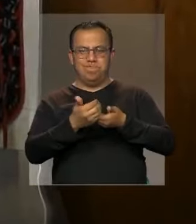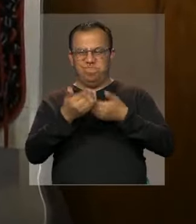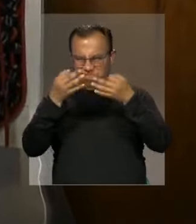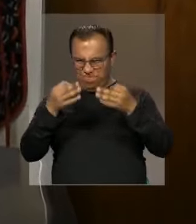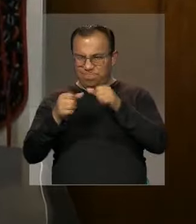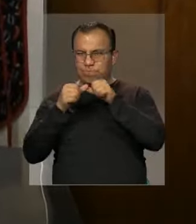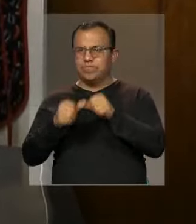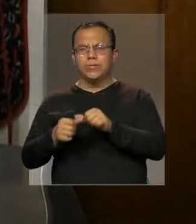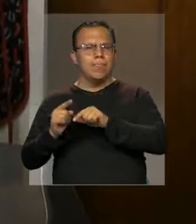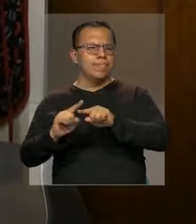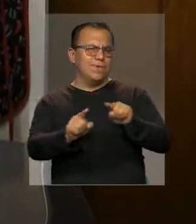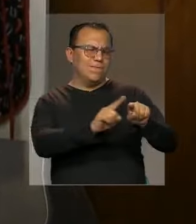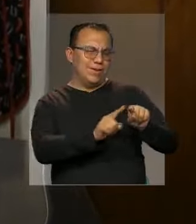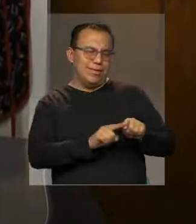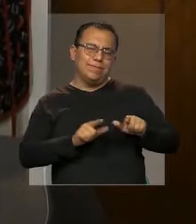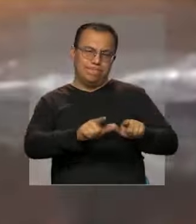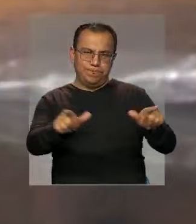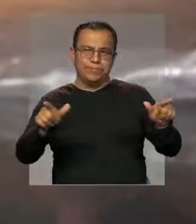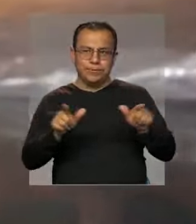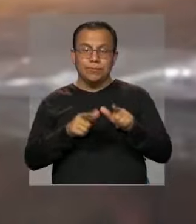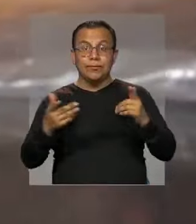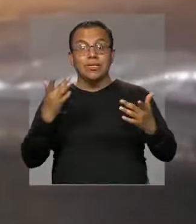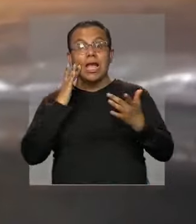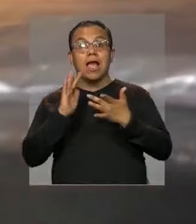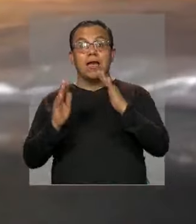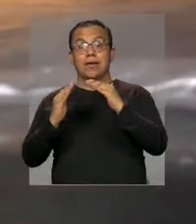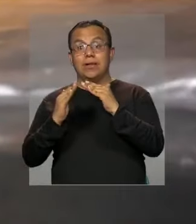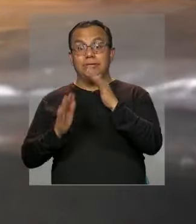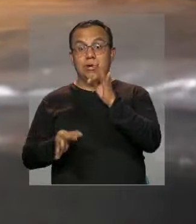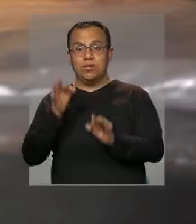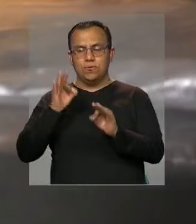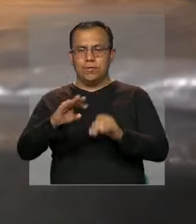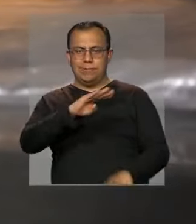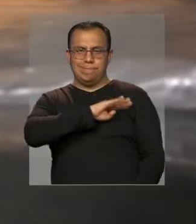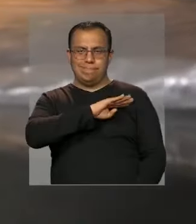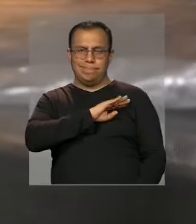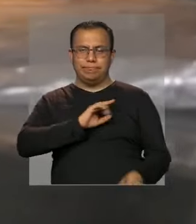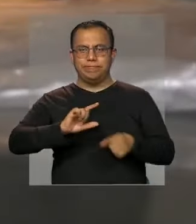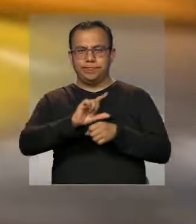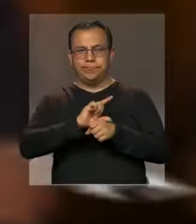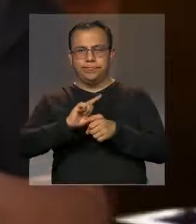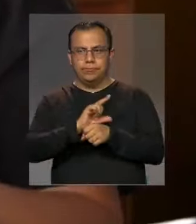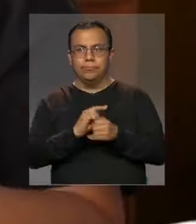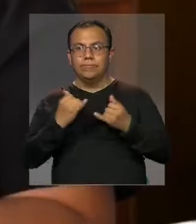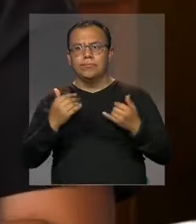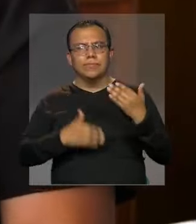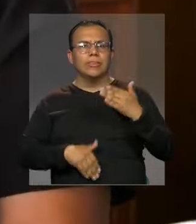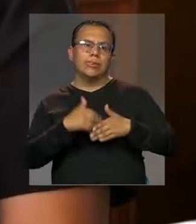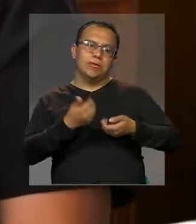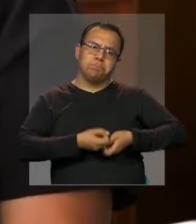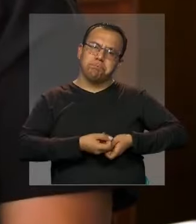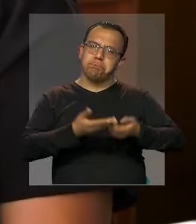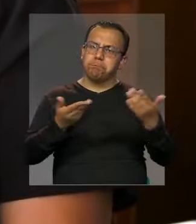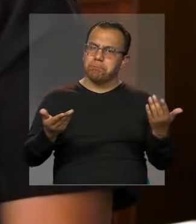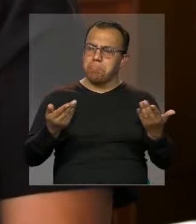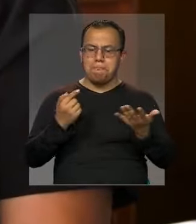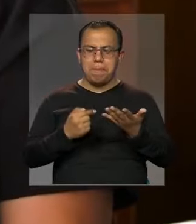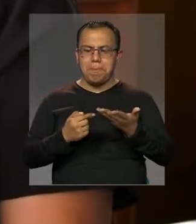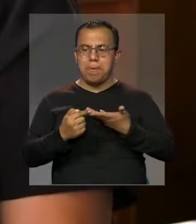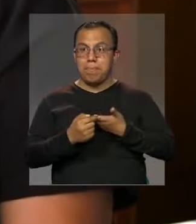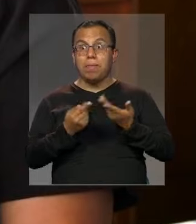consolidados en diferentes espacios como las casas de justicia y alcaldías locales. Empiezo a ofrecerles todos los productos